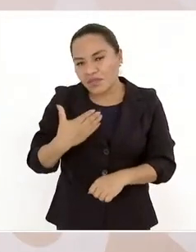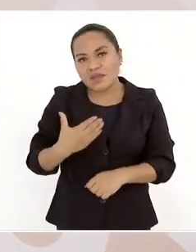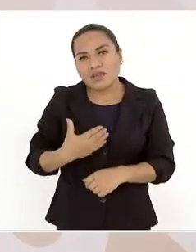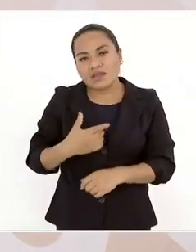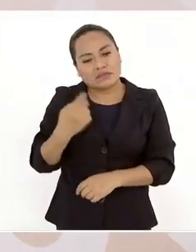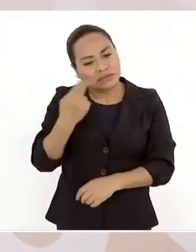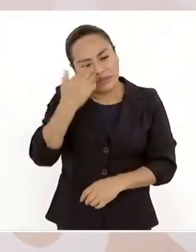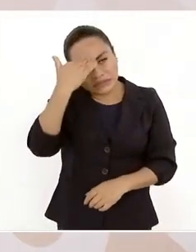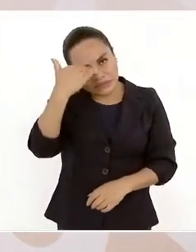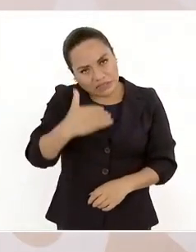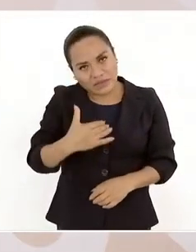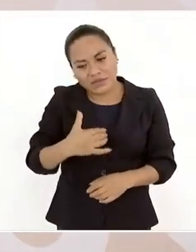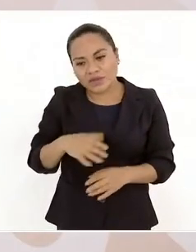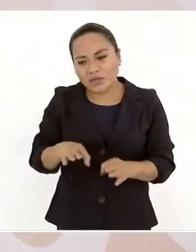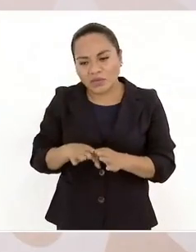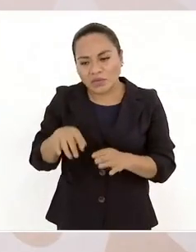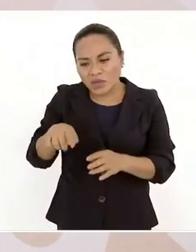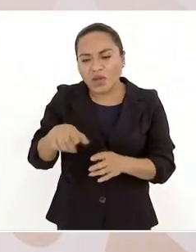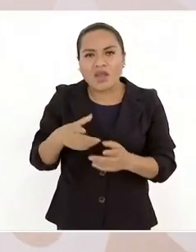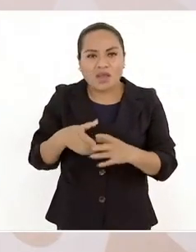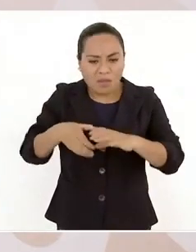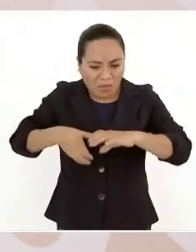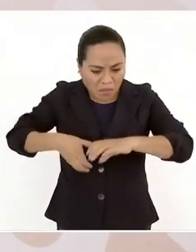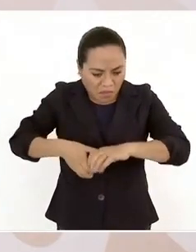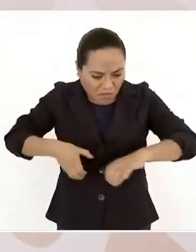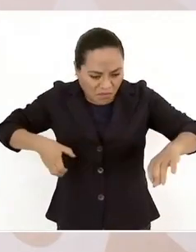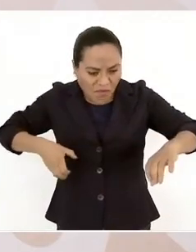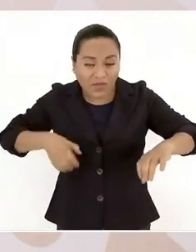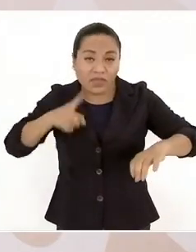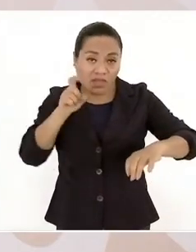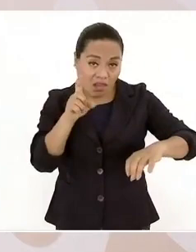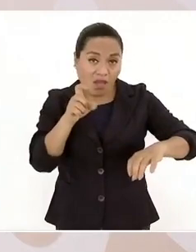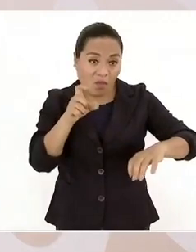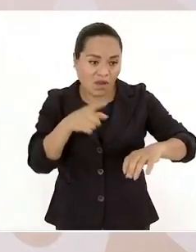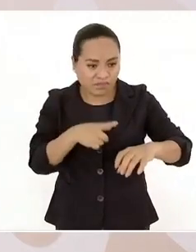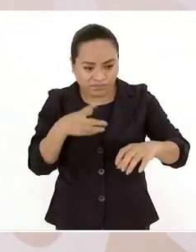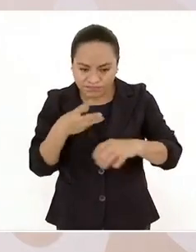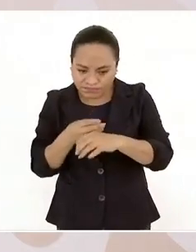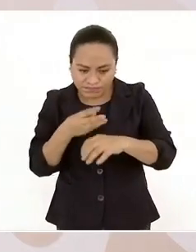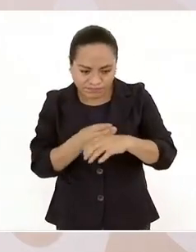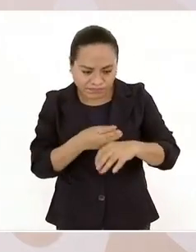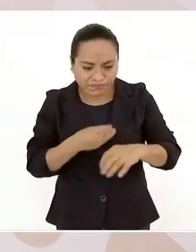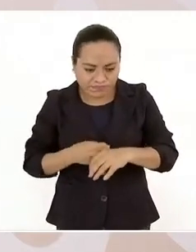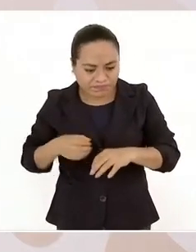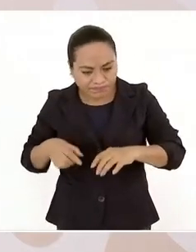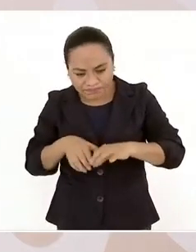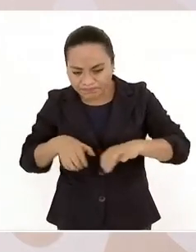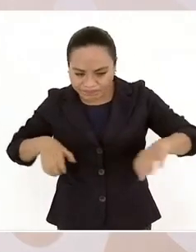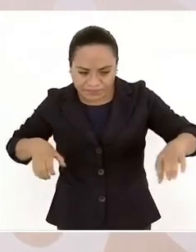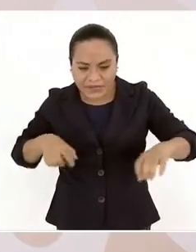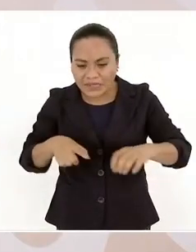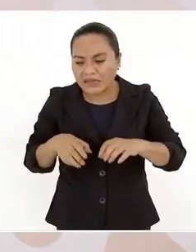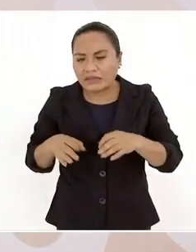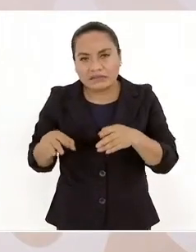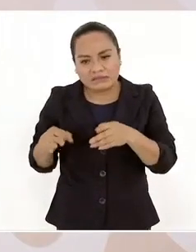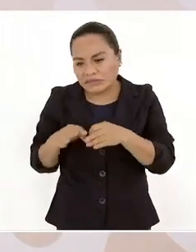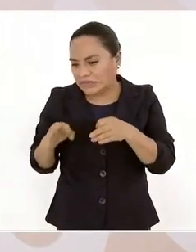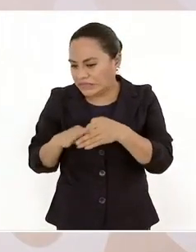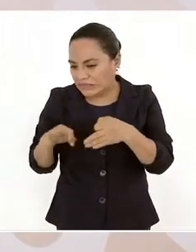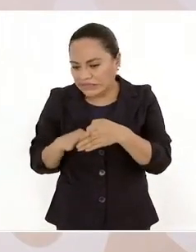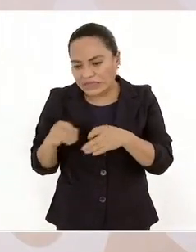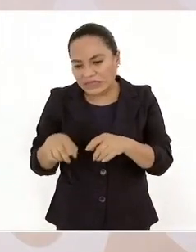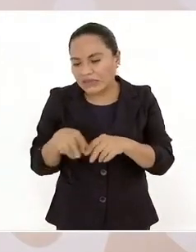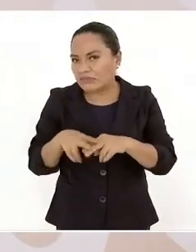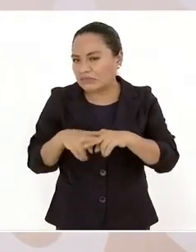reubicación de tubería de la red de agua que pasa al lado de la vía. Para